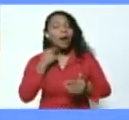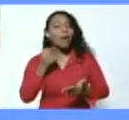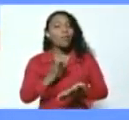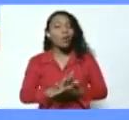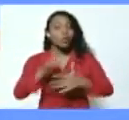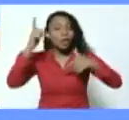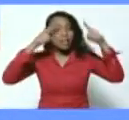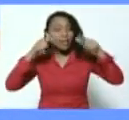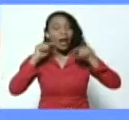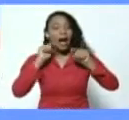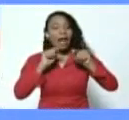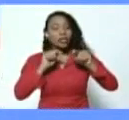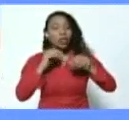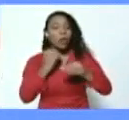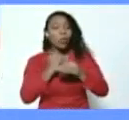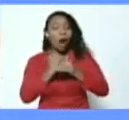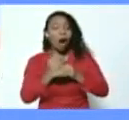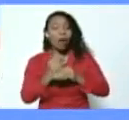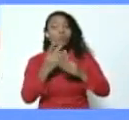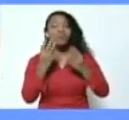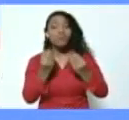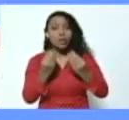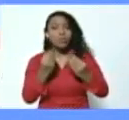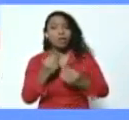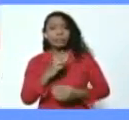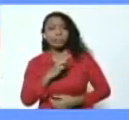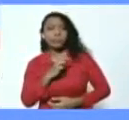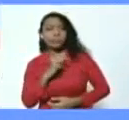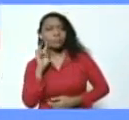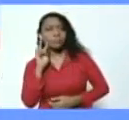Chávez realmente fue una cosa muy, muy extraña.